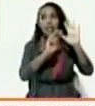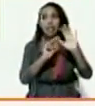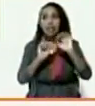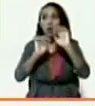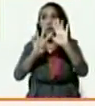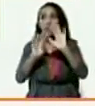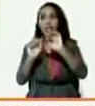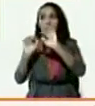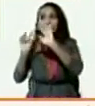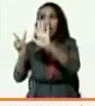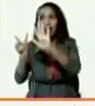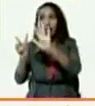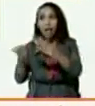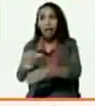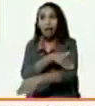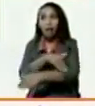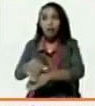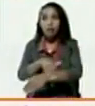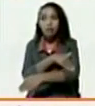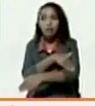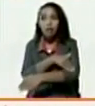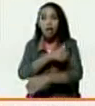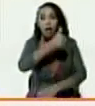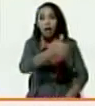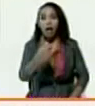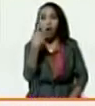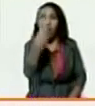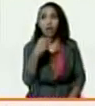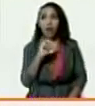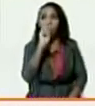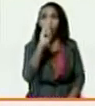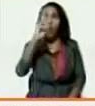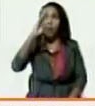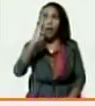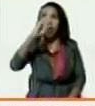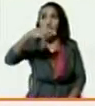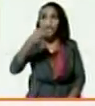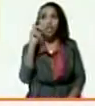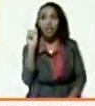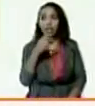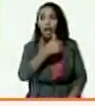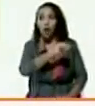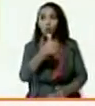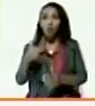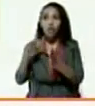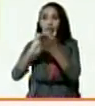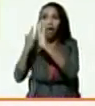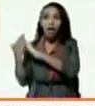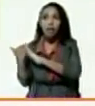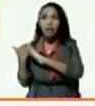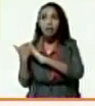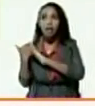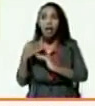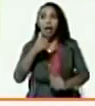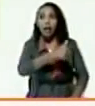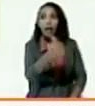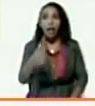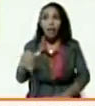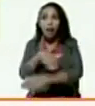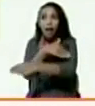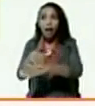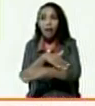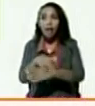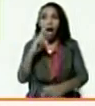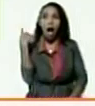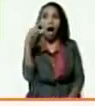279.797 calles. Cada una de estas VC, cada una de estas comunidades, cada una de estas calles tiene